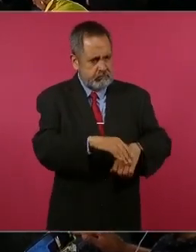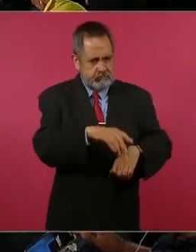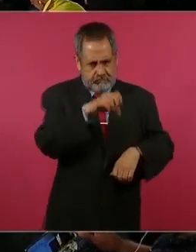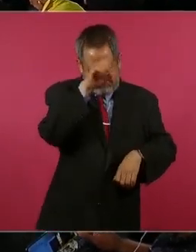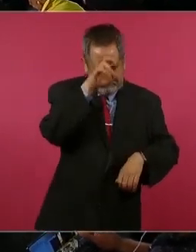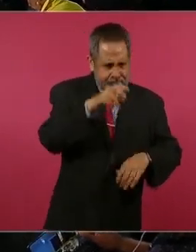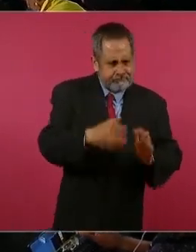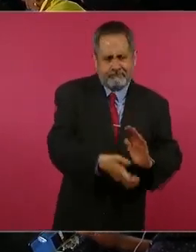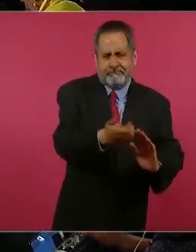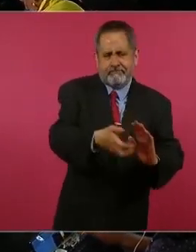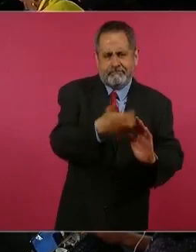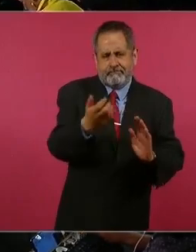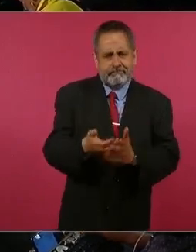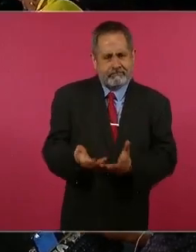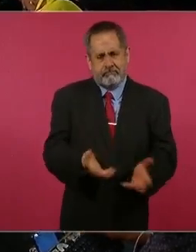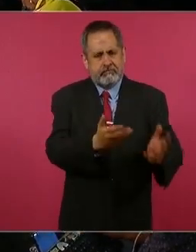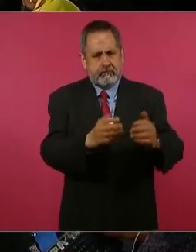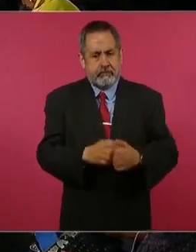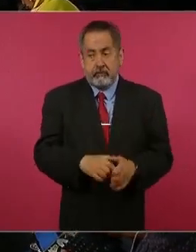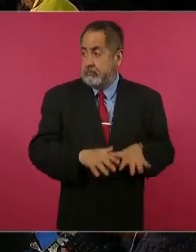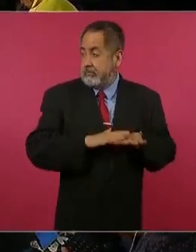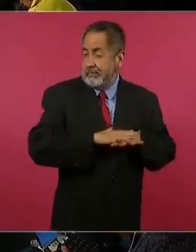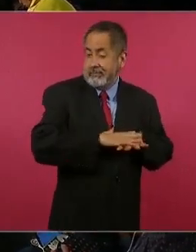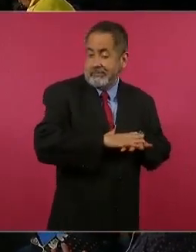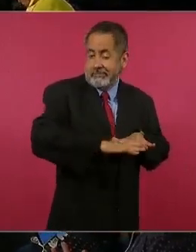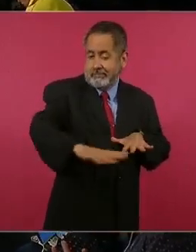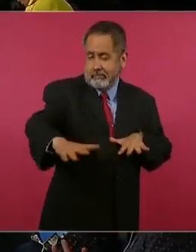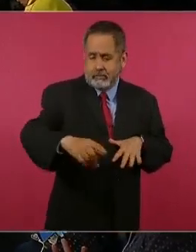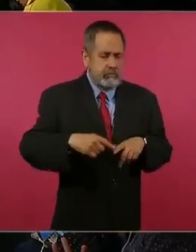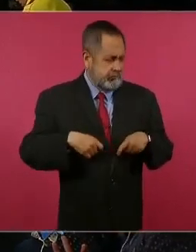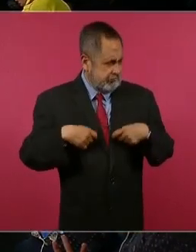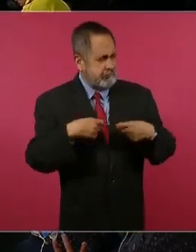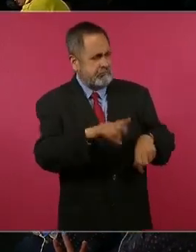de toda la superficie del estado